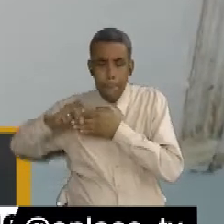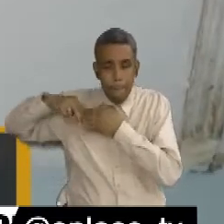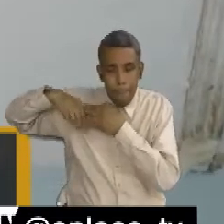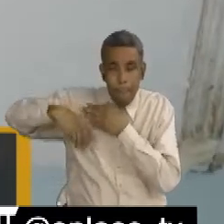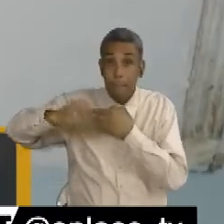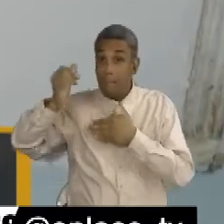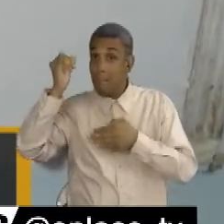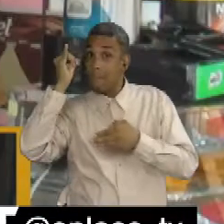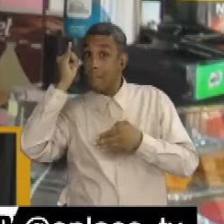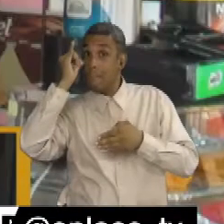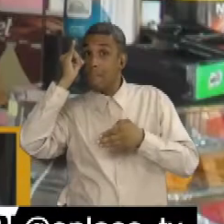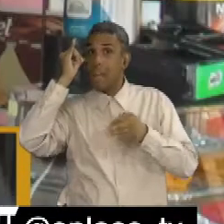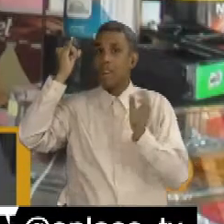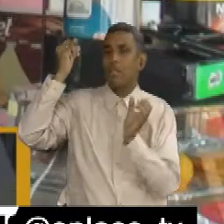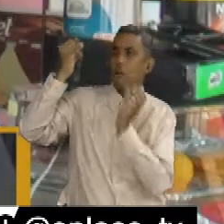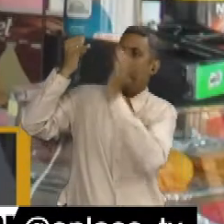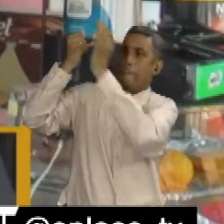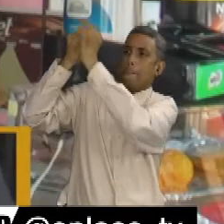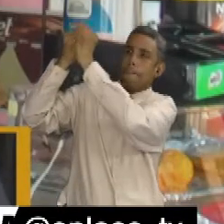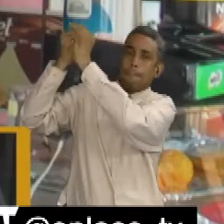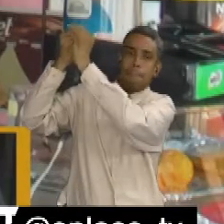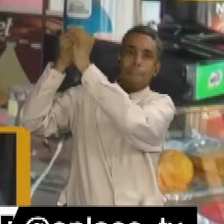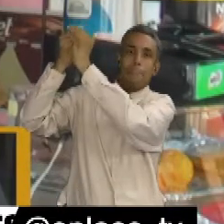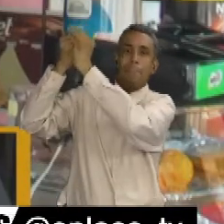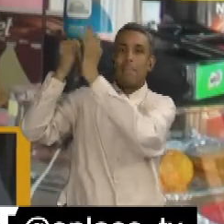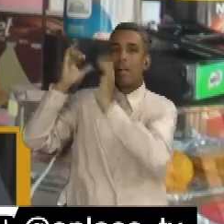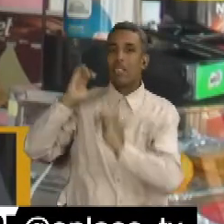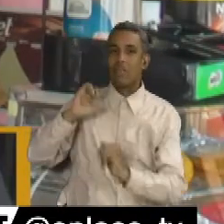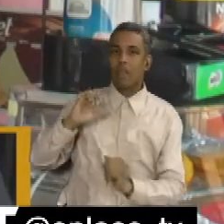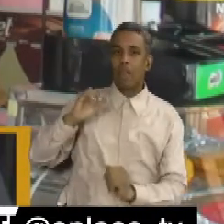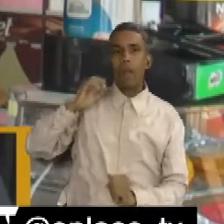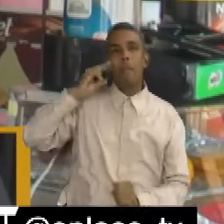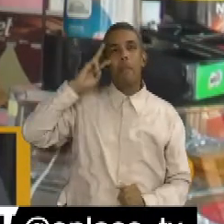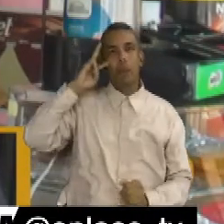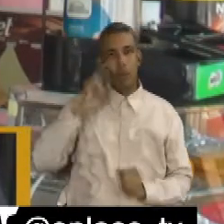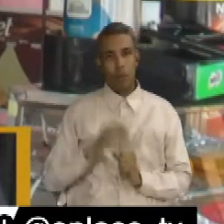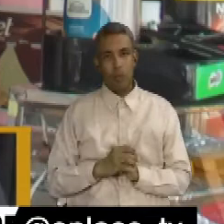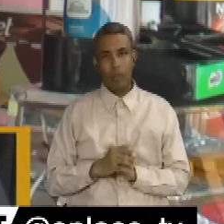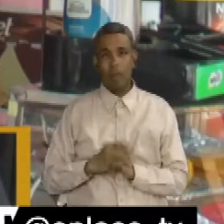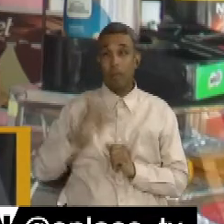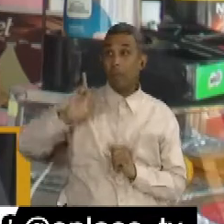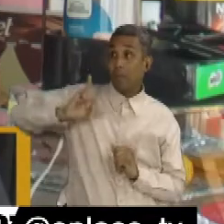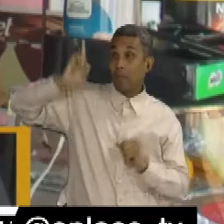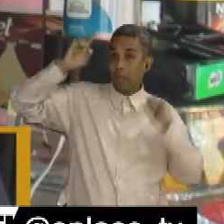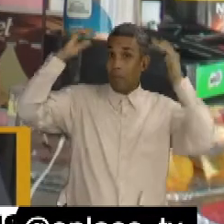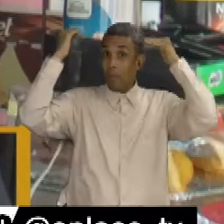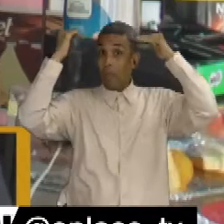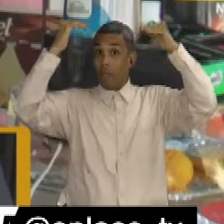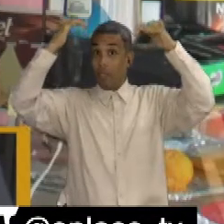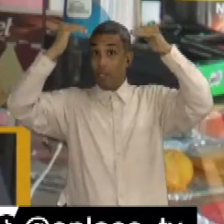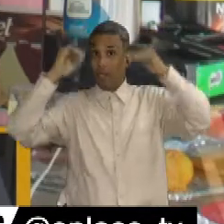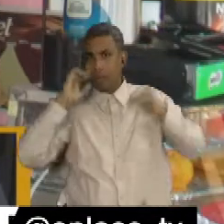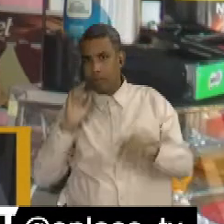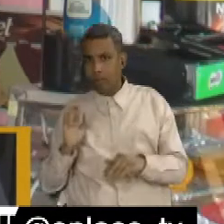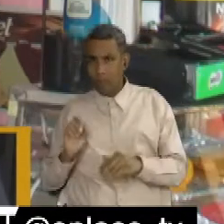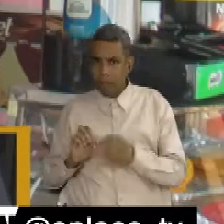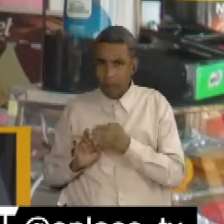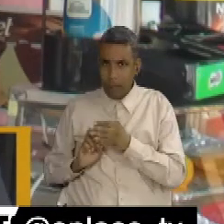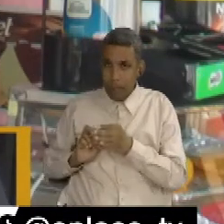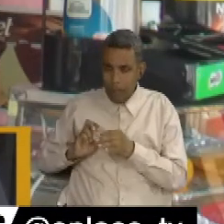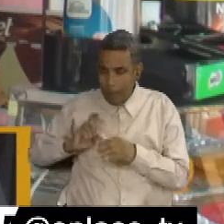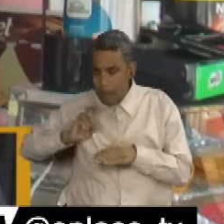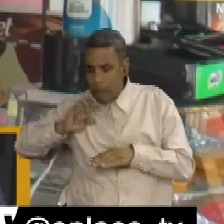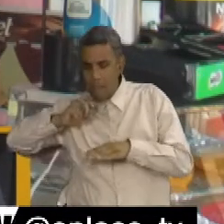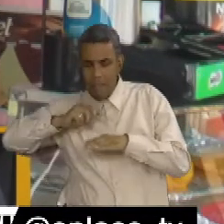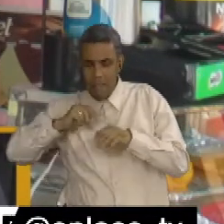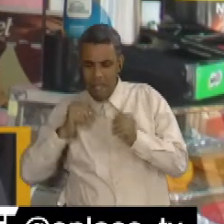quedar registrados en video. Se metieron por el techo, el modo operandi de ellos se meten por el techo, parten del cielo raso. Ahora en esta ocasión, como